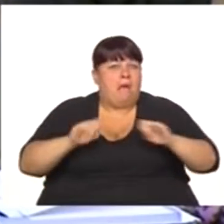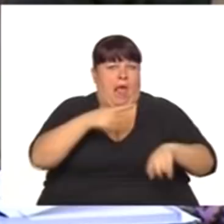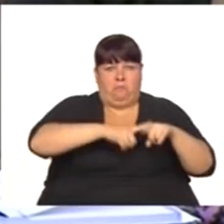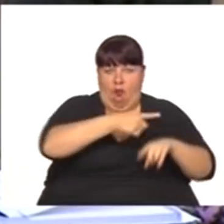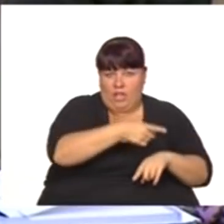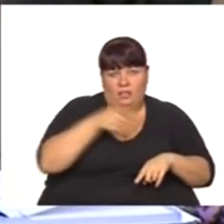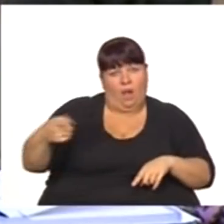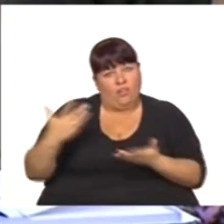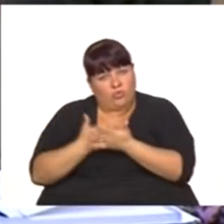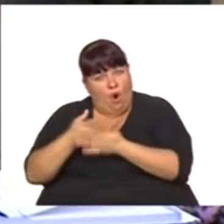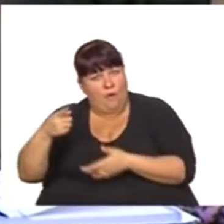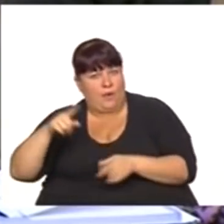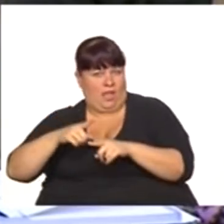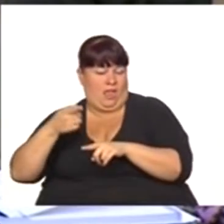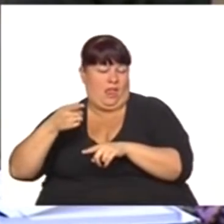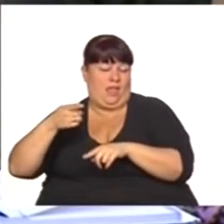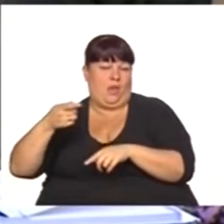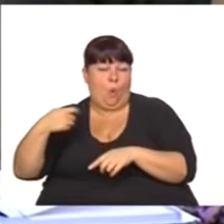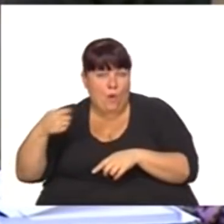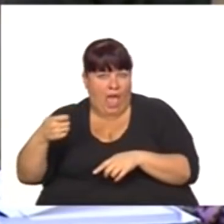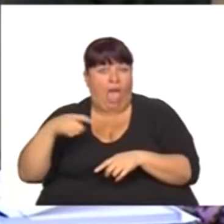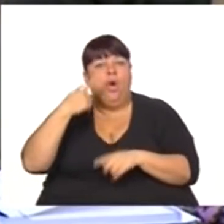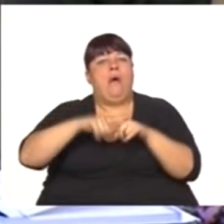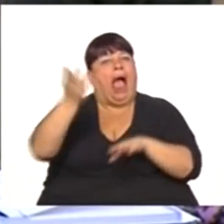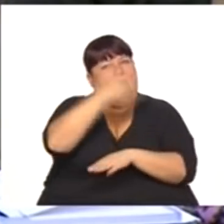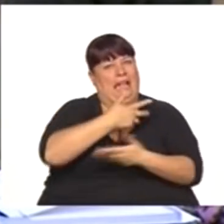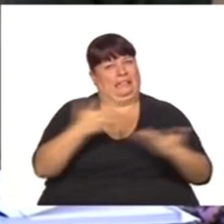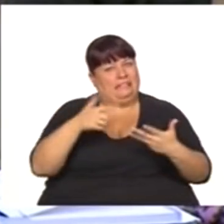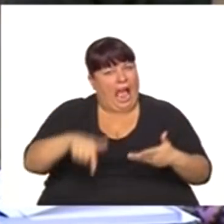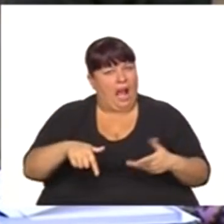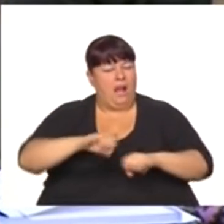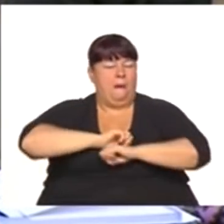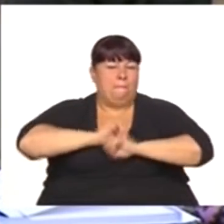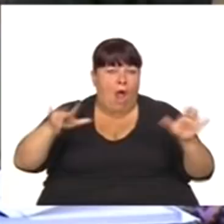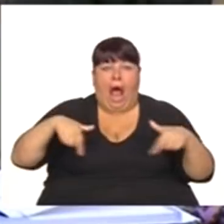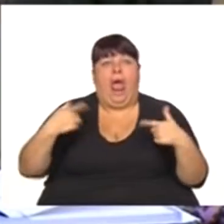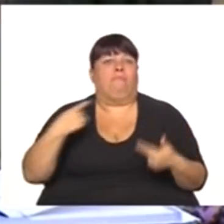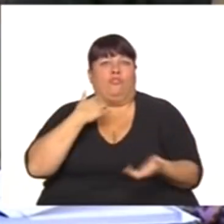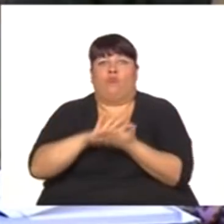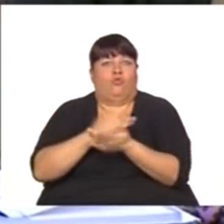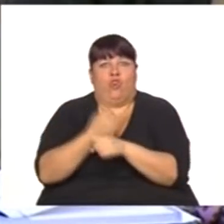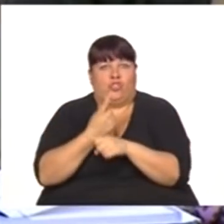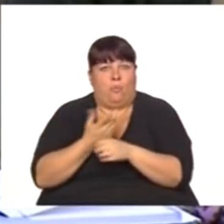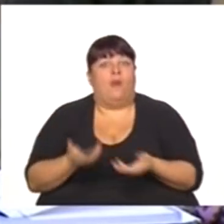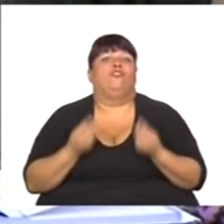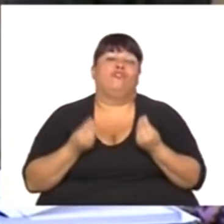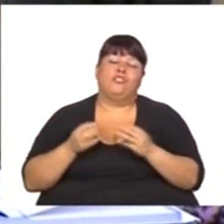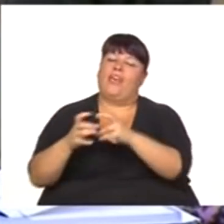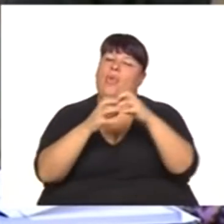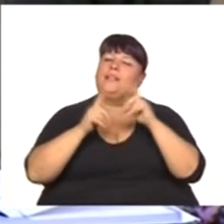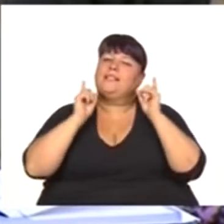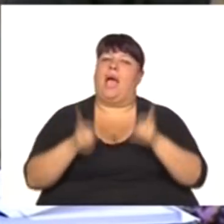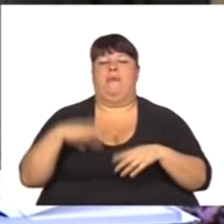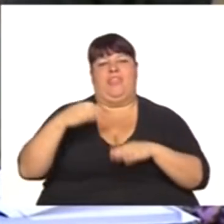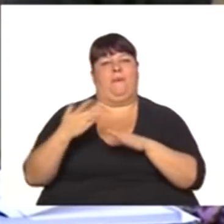que la política no supo discutir a tiempo y que adquieren una magnitud que después no se puede resolver. Y por eso es que en el debate también